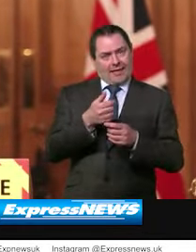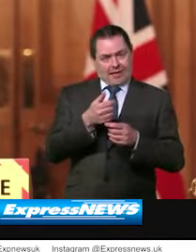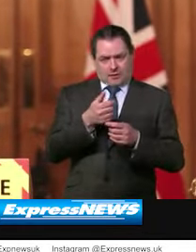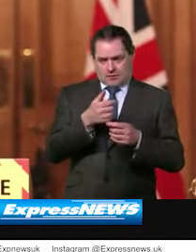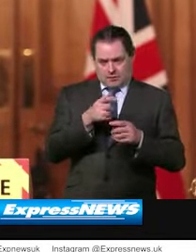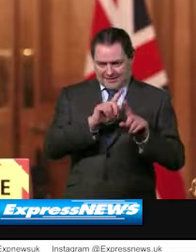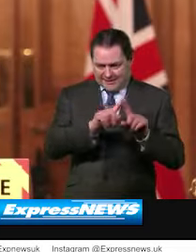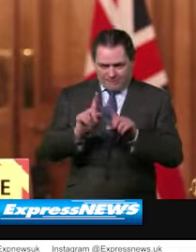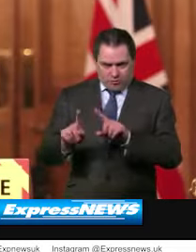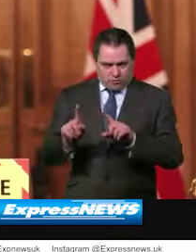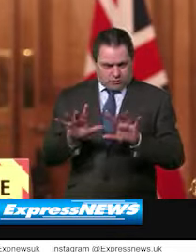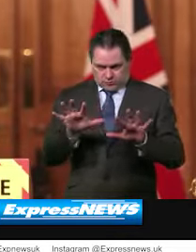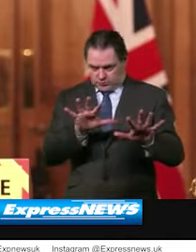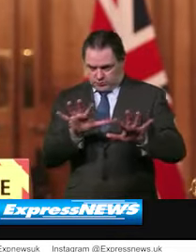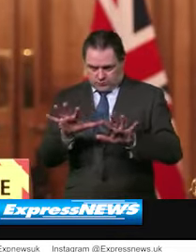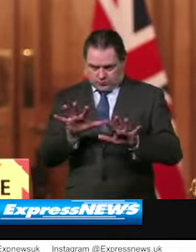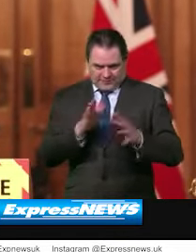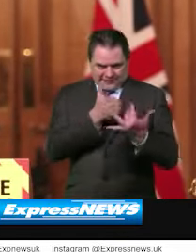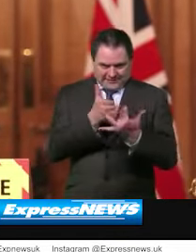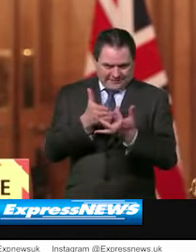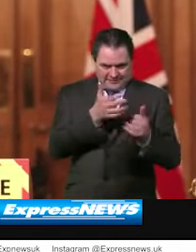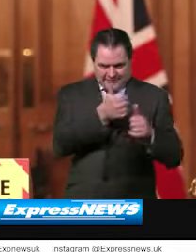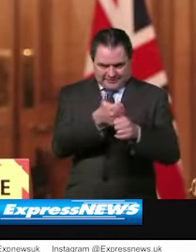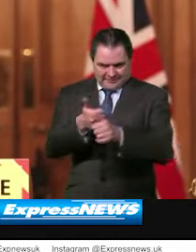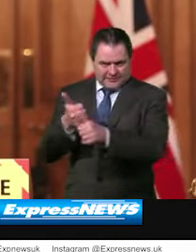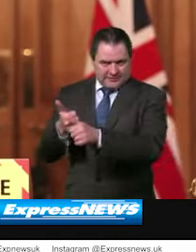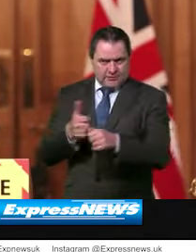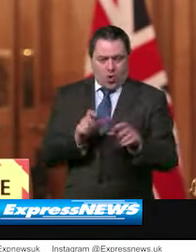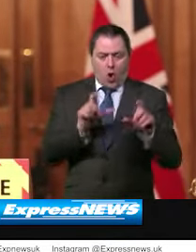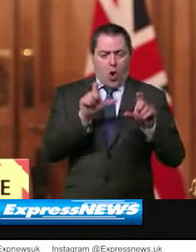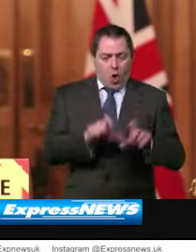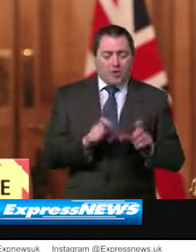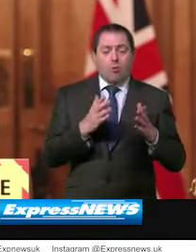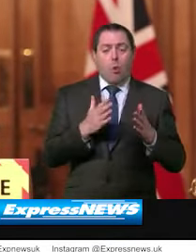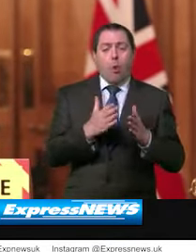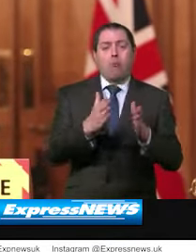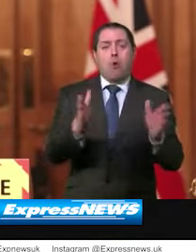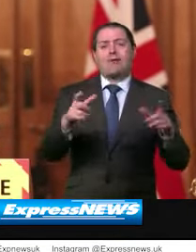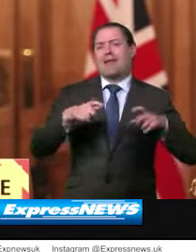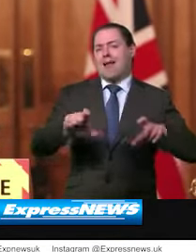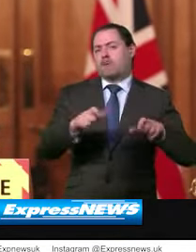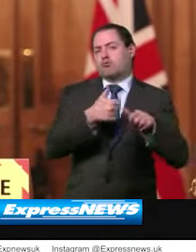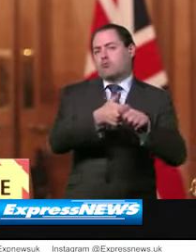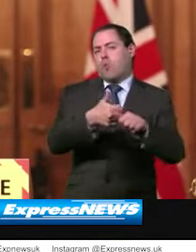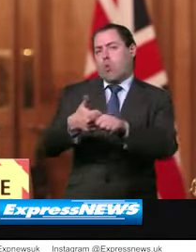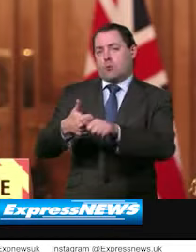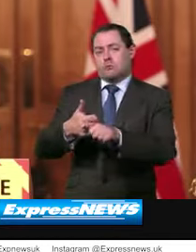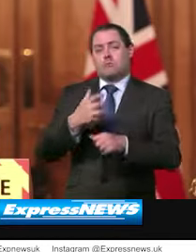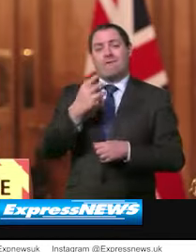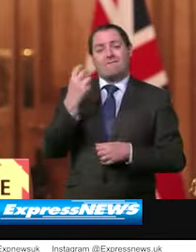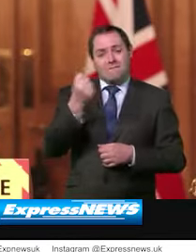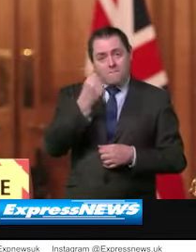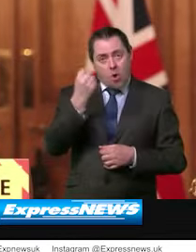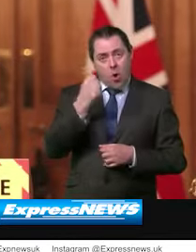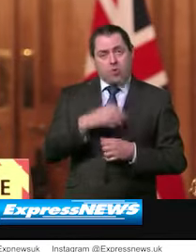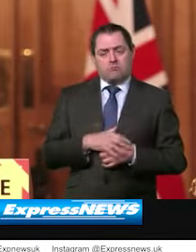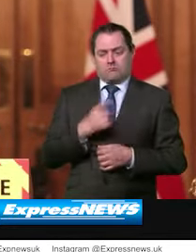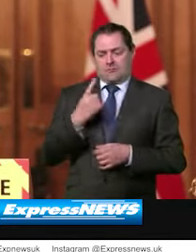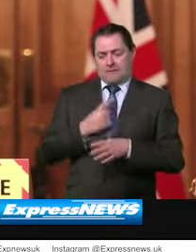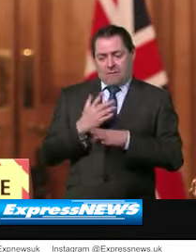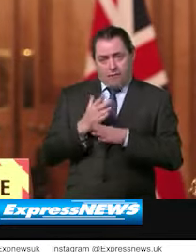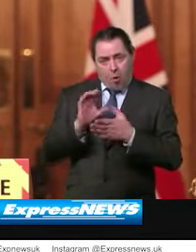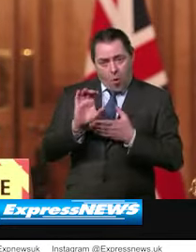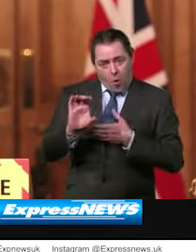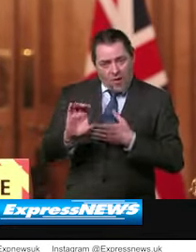cuando salgamos del confinamiento el plan de licencias el apoyo a los trabajadores autónomos las